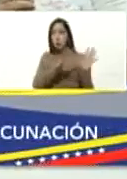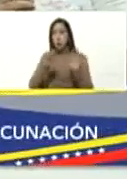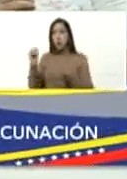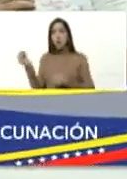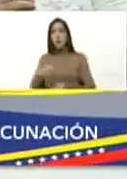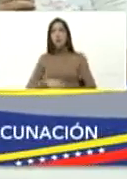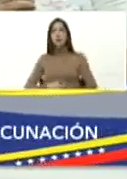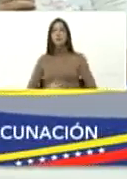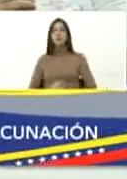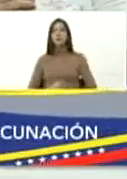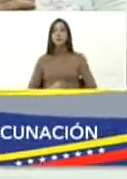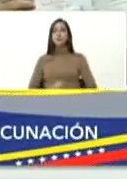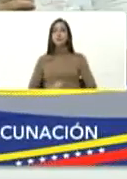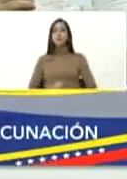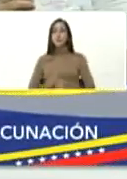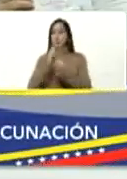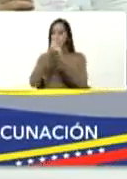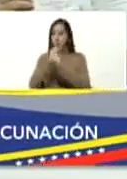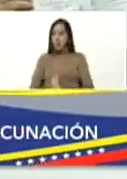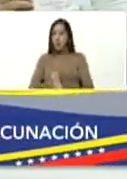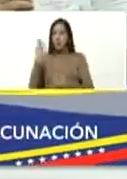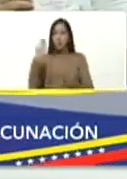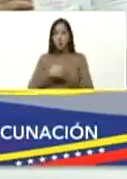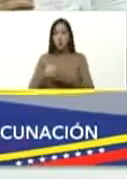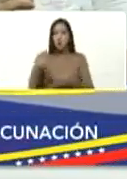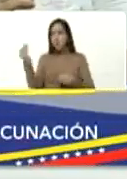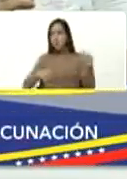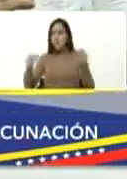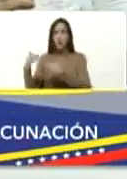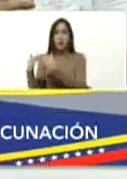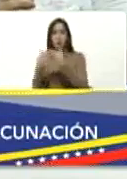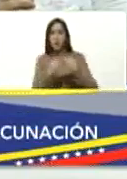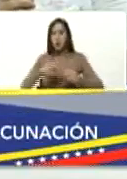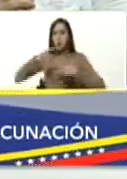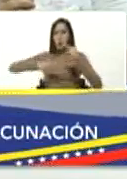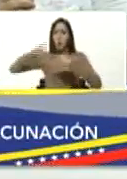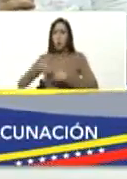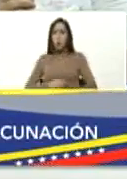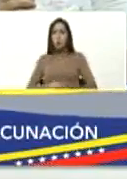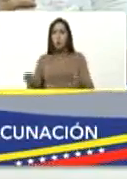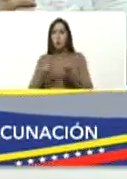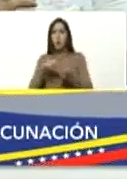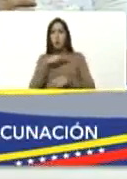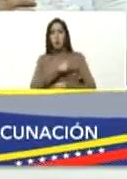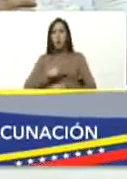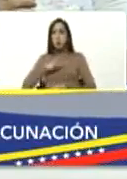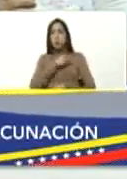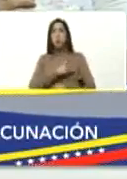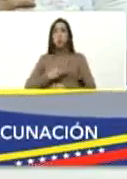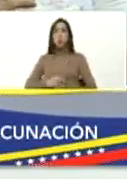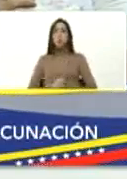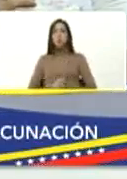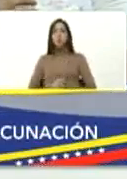3.900.000. Rumbo a los 5 millones y más de viviendas de la gran misión Vivienda Venezuela.